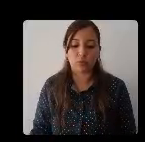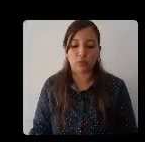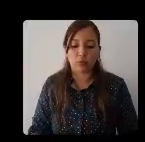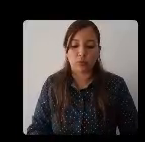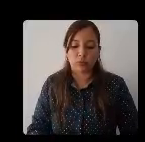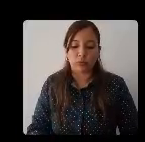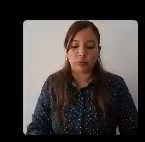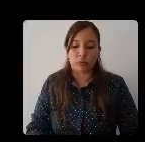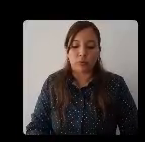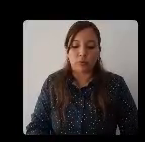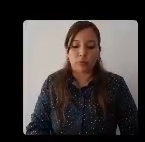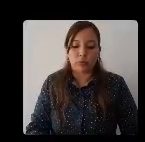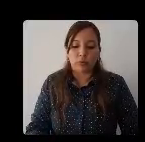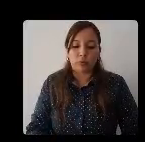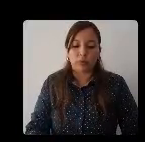la salud.